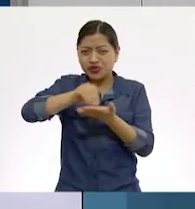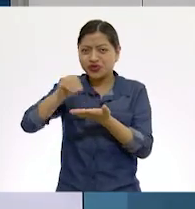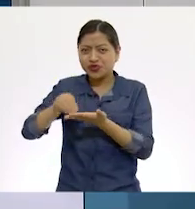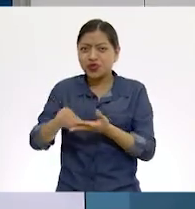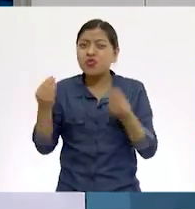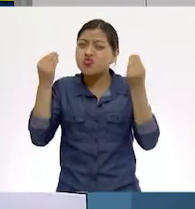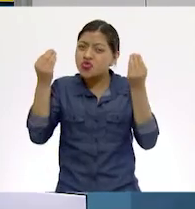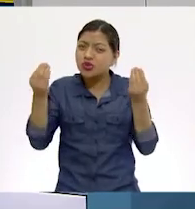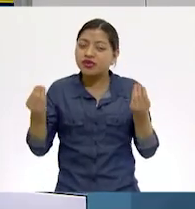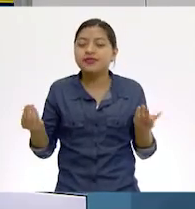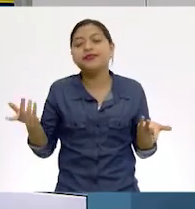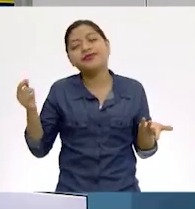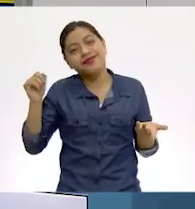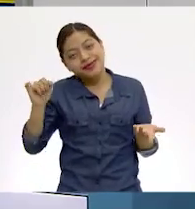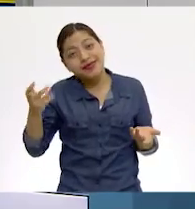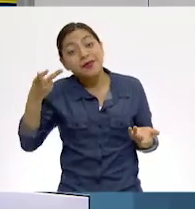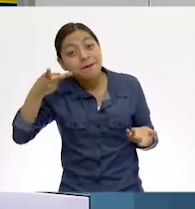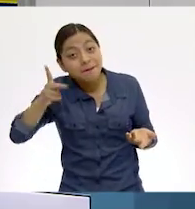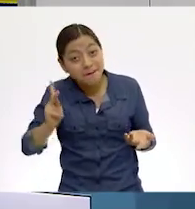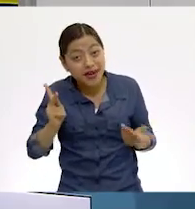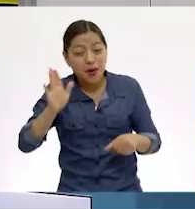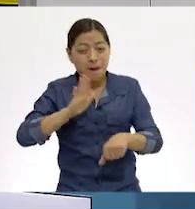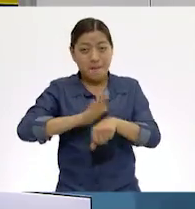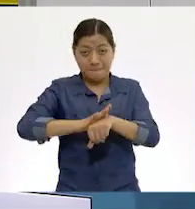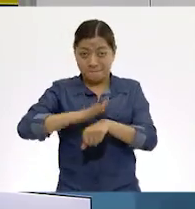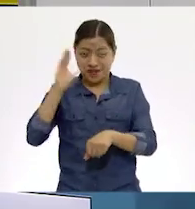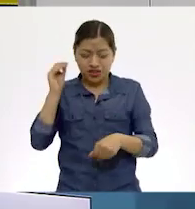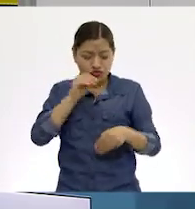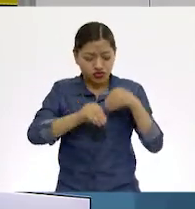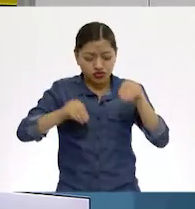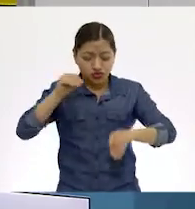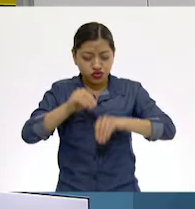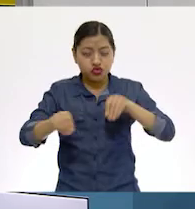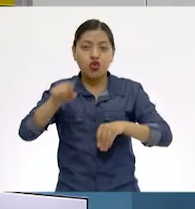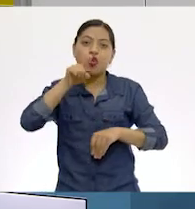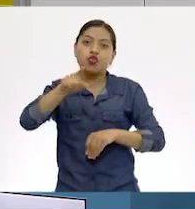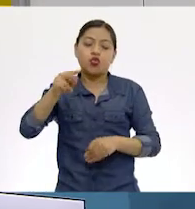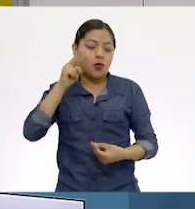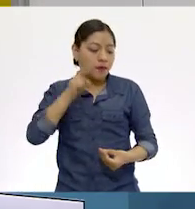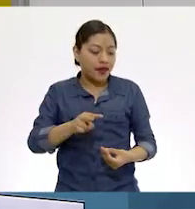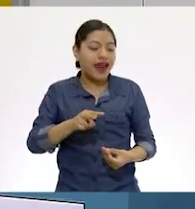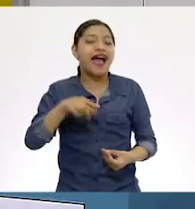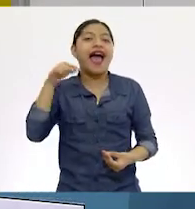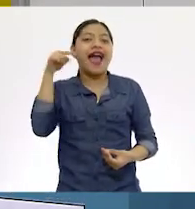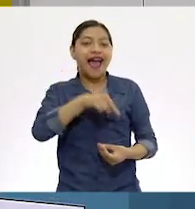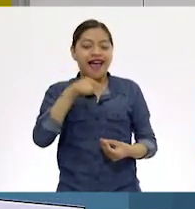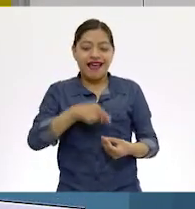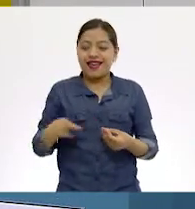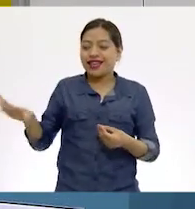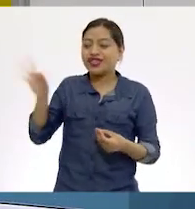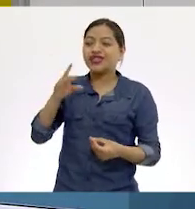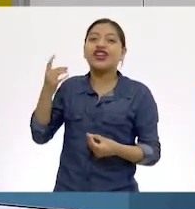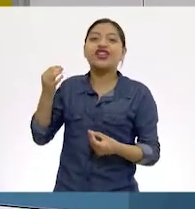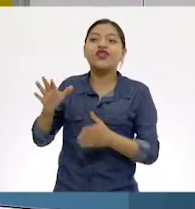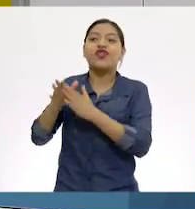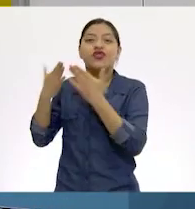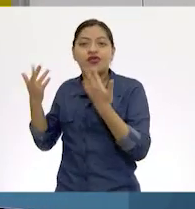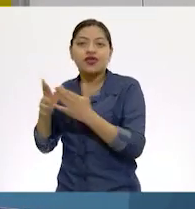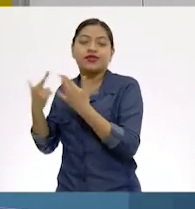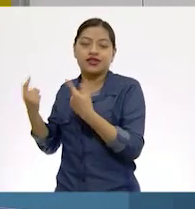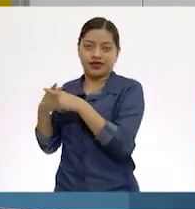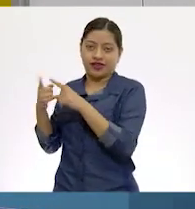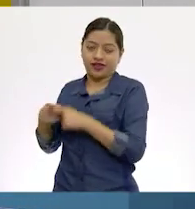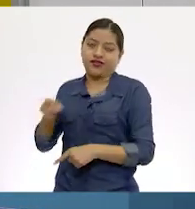así es. Pero entre más datos, es más fácil saber exactamente en dónde tomamos la cita. Pero no te preocupes,